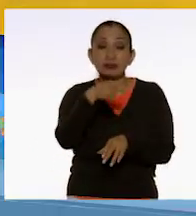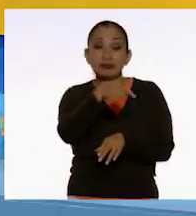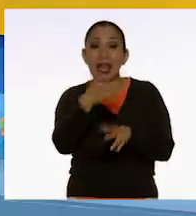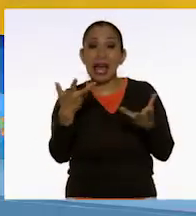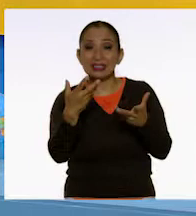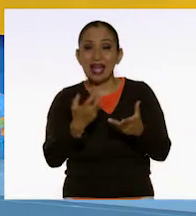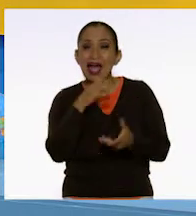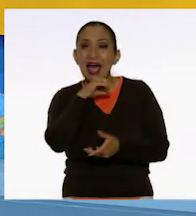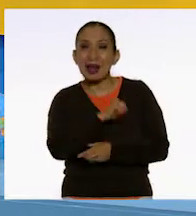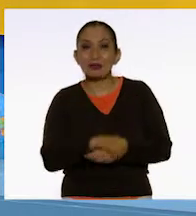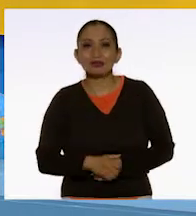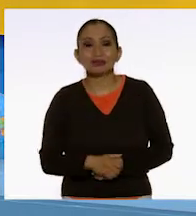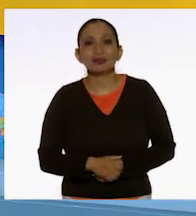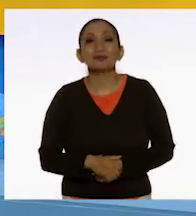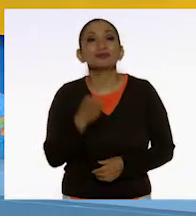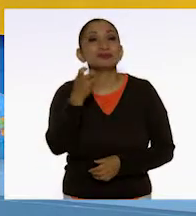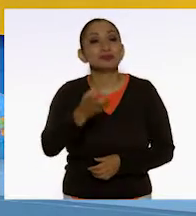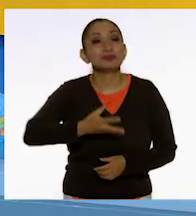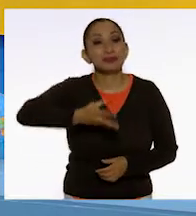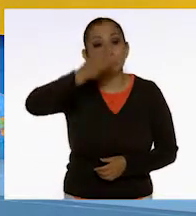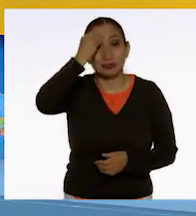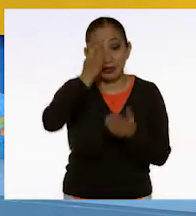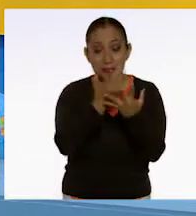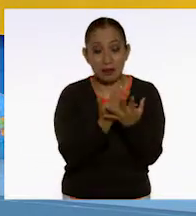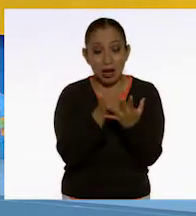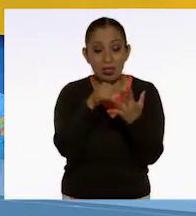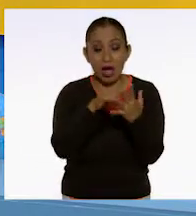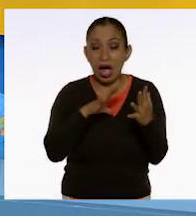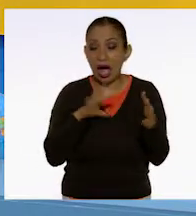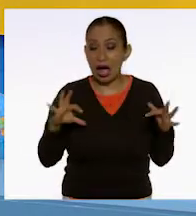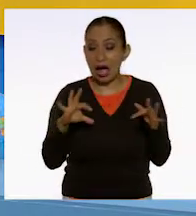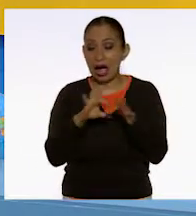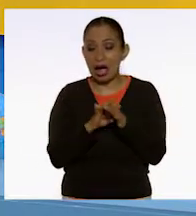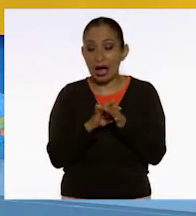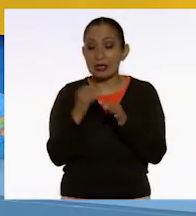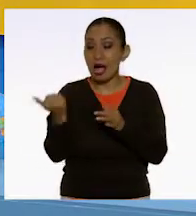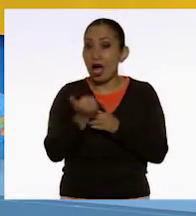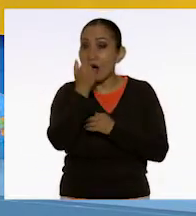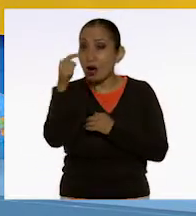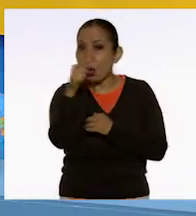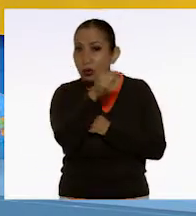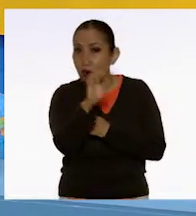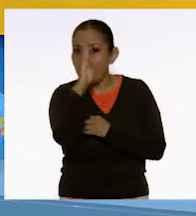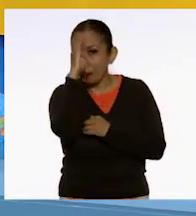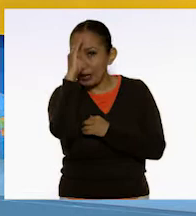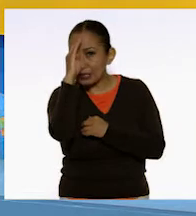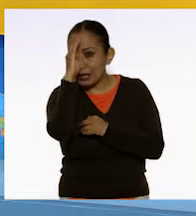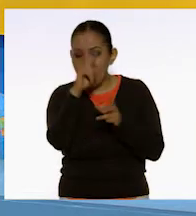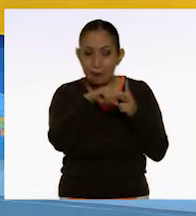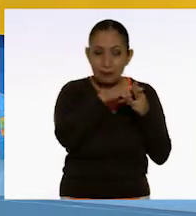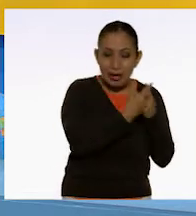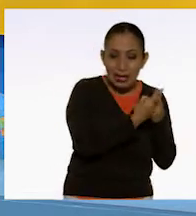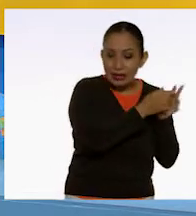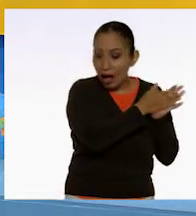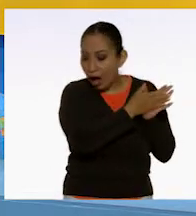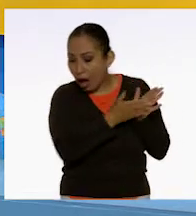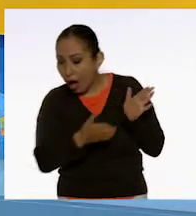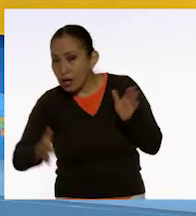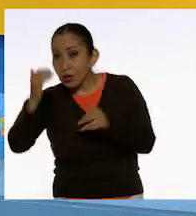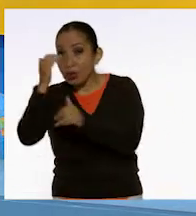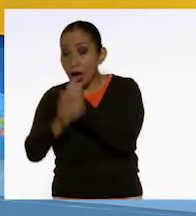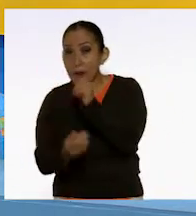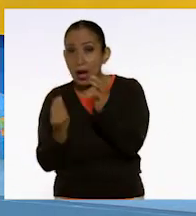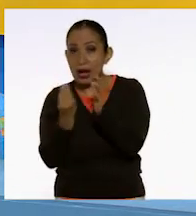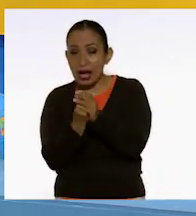En consecuencia, los aprendizajes esperados se vinculan con que alumnas y alumnos reflexionen al inicio y al concluir las